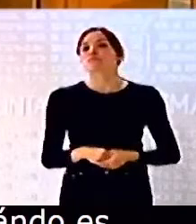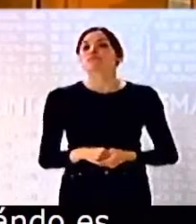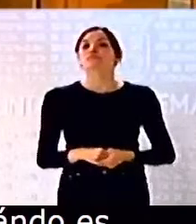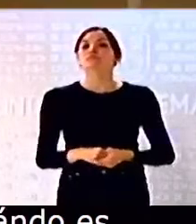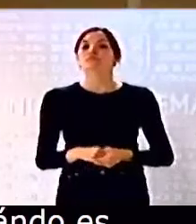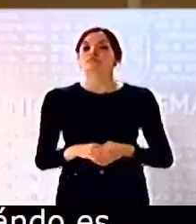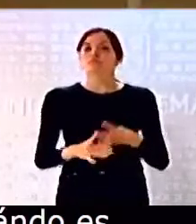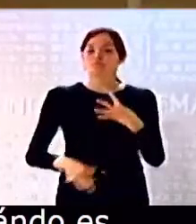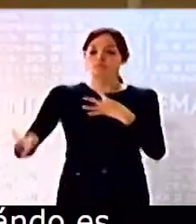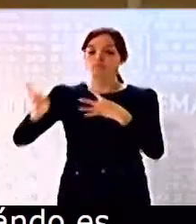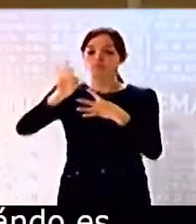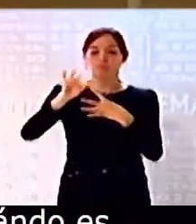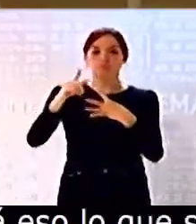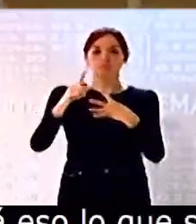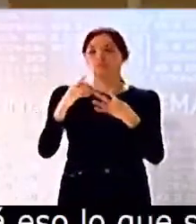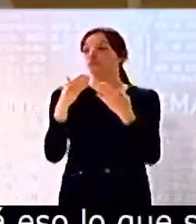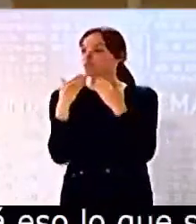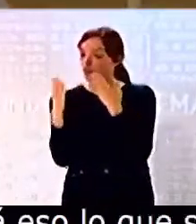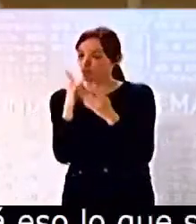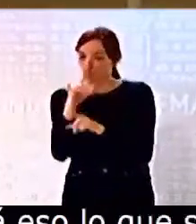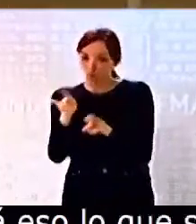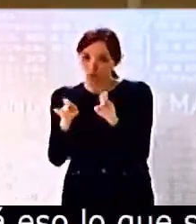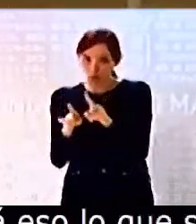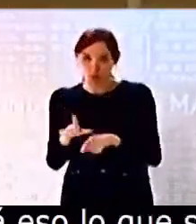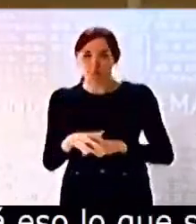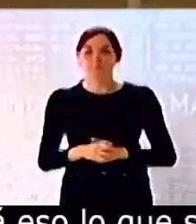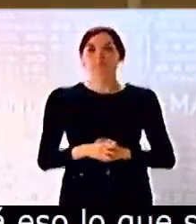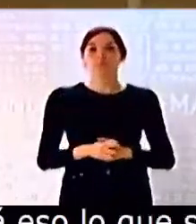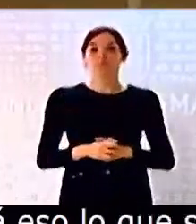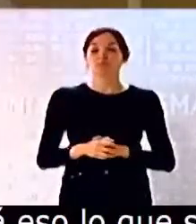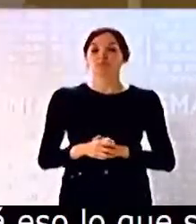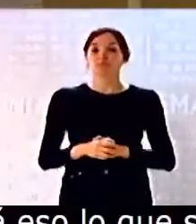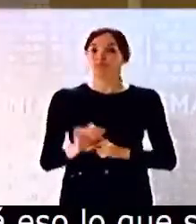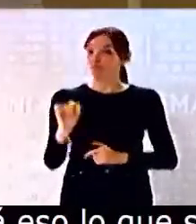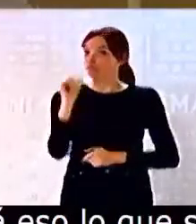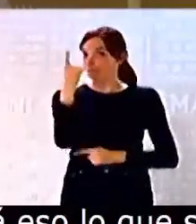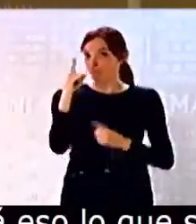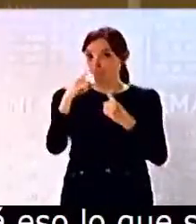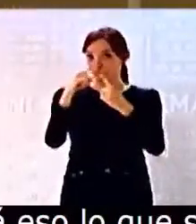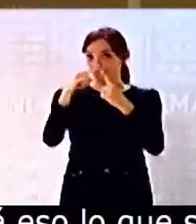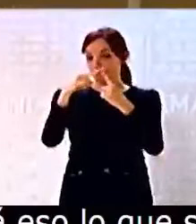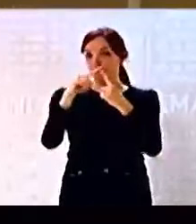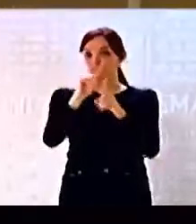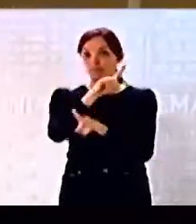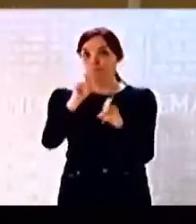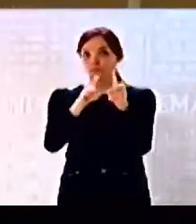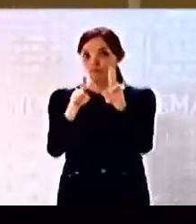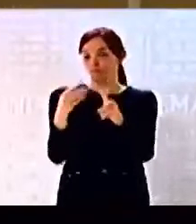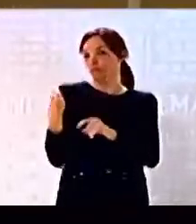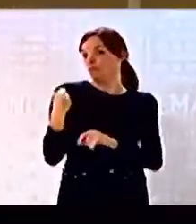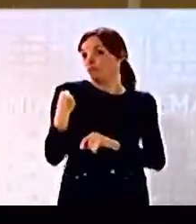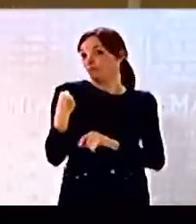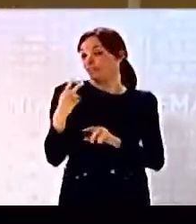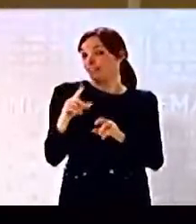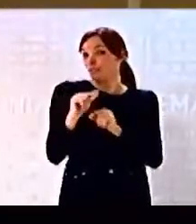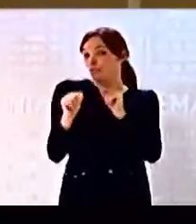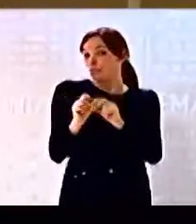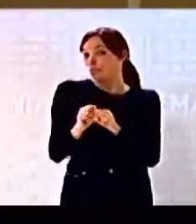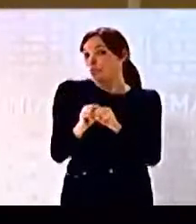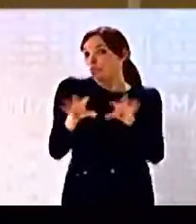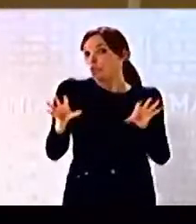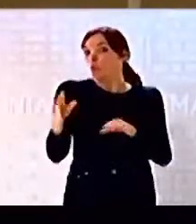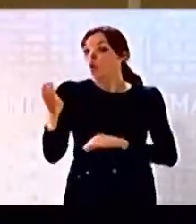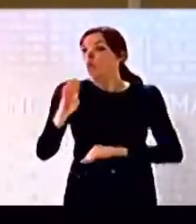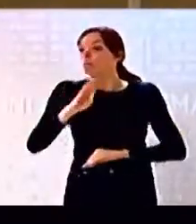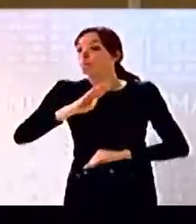Con respecto a la primera, gracias por la pregunta, Virginia. En primer lugar, con respecto a lo que dice usted, brote brasileño, no es